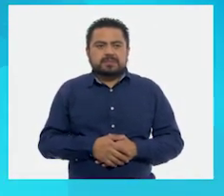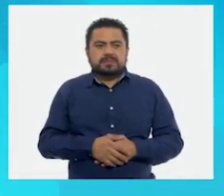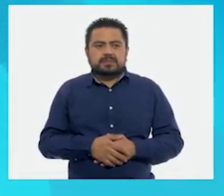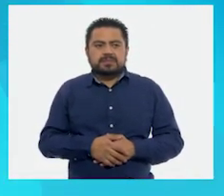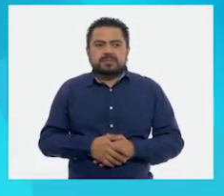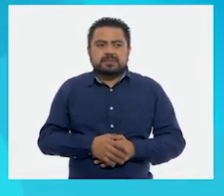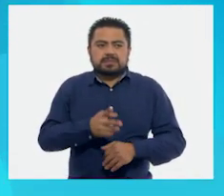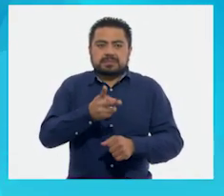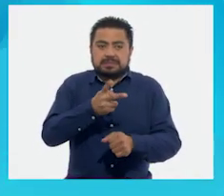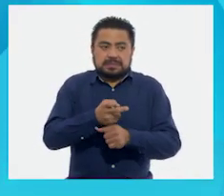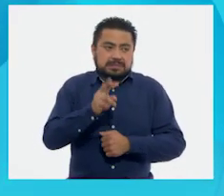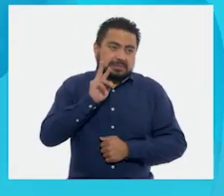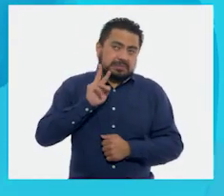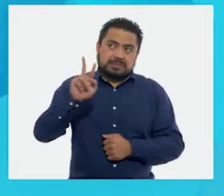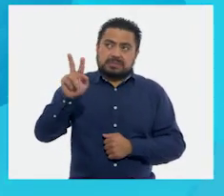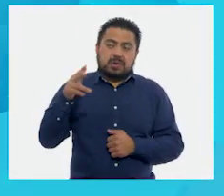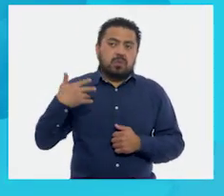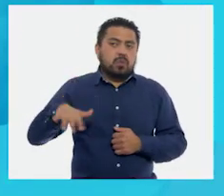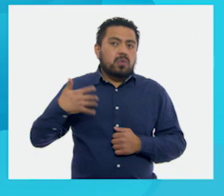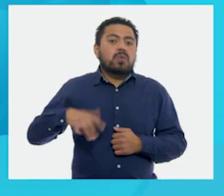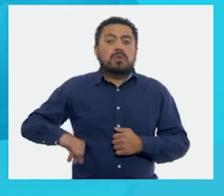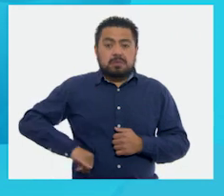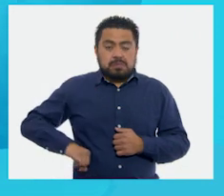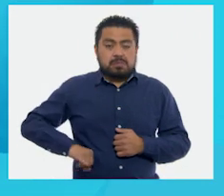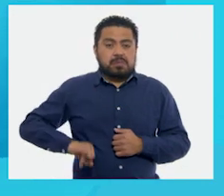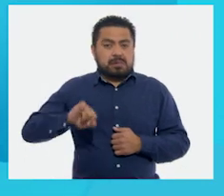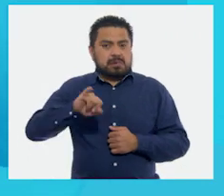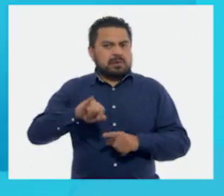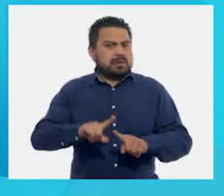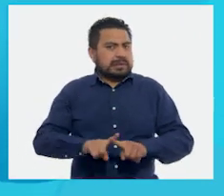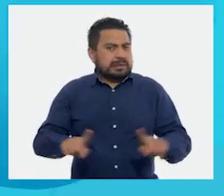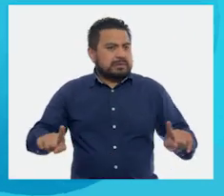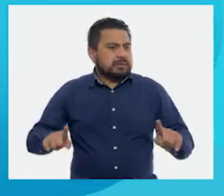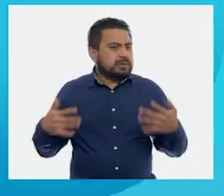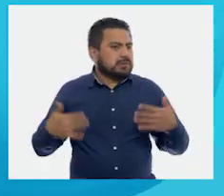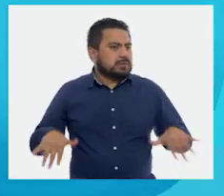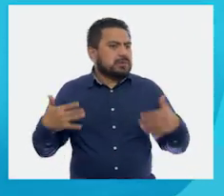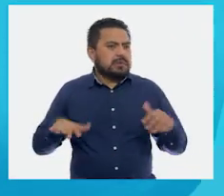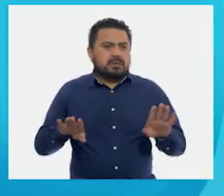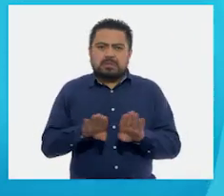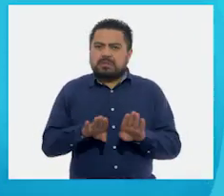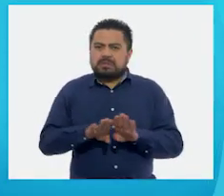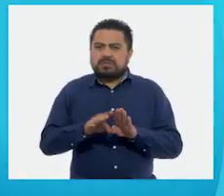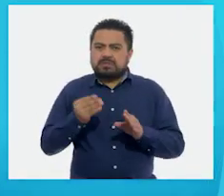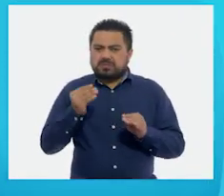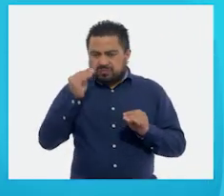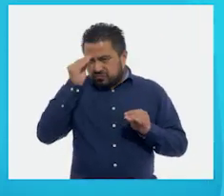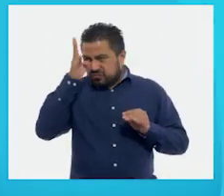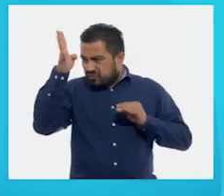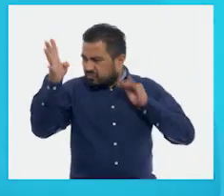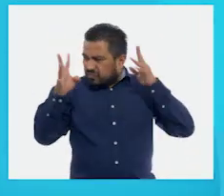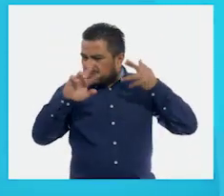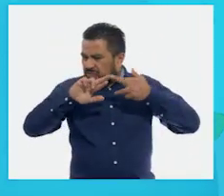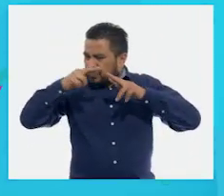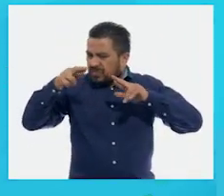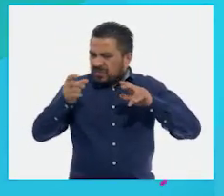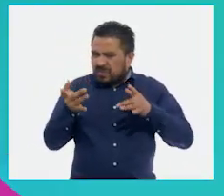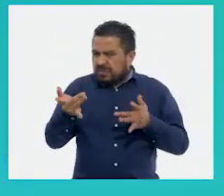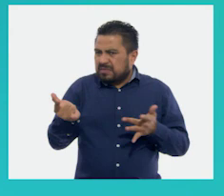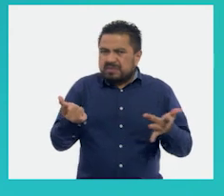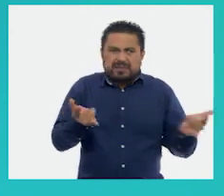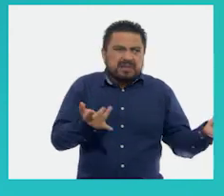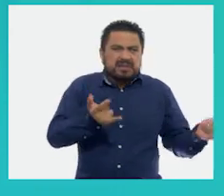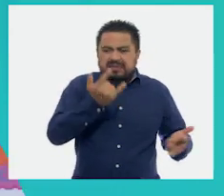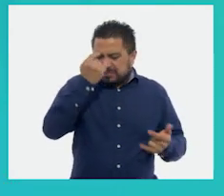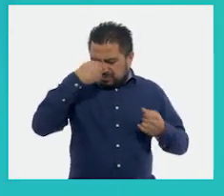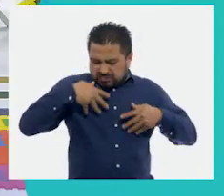¿La segunda? Observemos la segunda. Ay, esta está bien interesante. Sí, es súper diferente. Está como con muchas telarañas por todos lados. Y como que su cuerpo